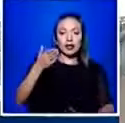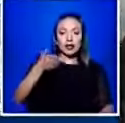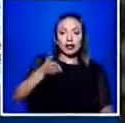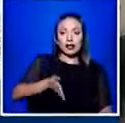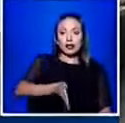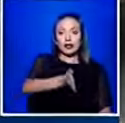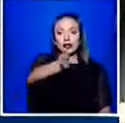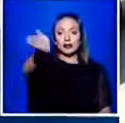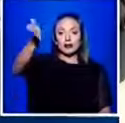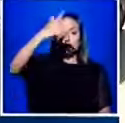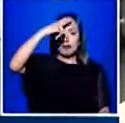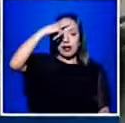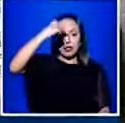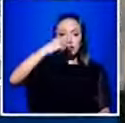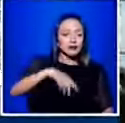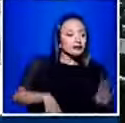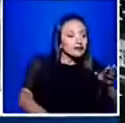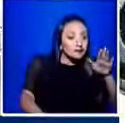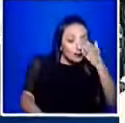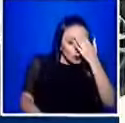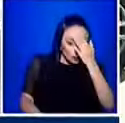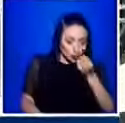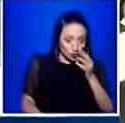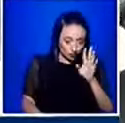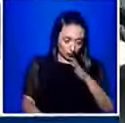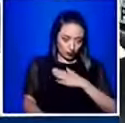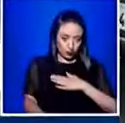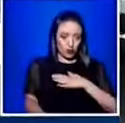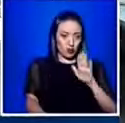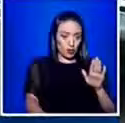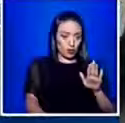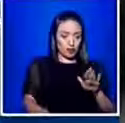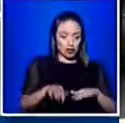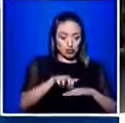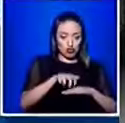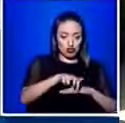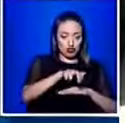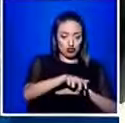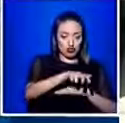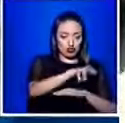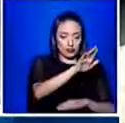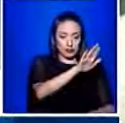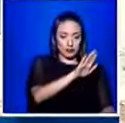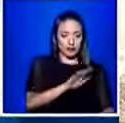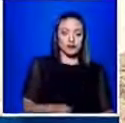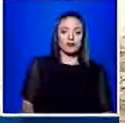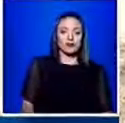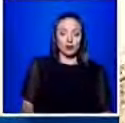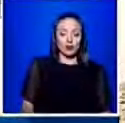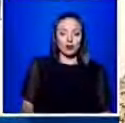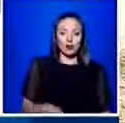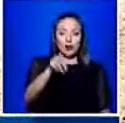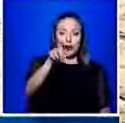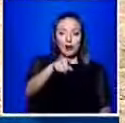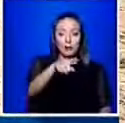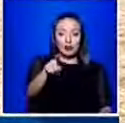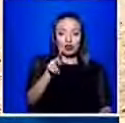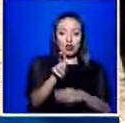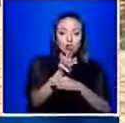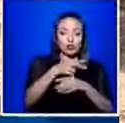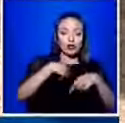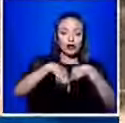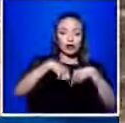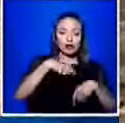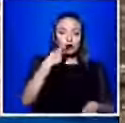el sector de La Marín. Vecina, ¿cómo está? Muy buenos días. Vaya despacio, por favor, cruce despacio. Ahí están los vecinos también que están utilizando el transporte